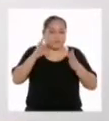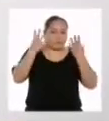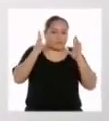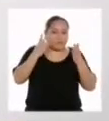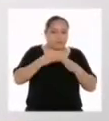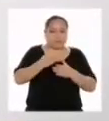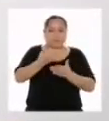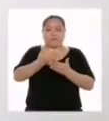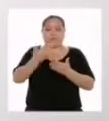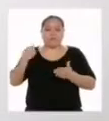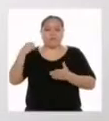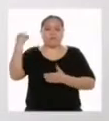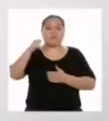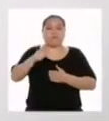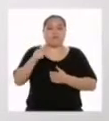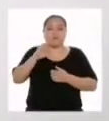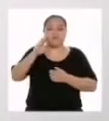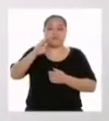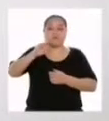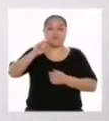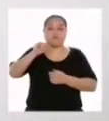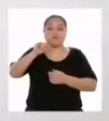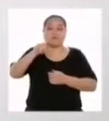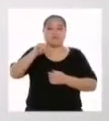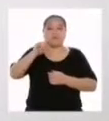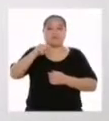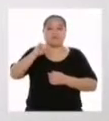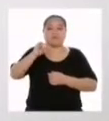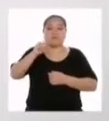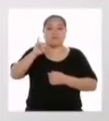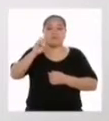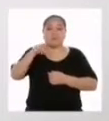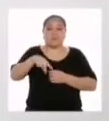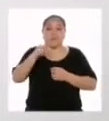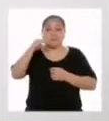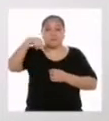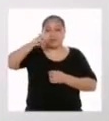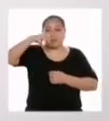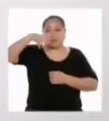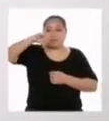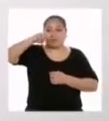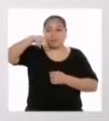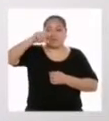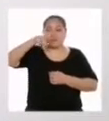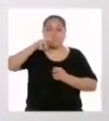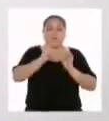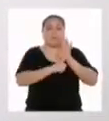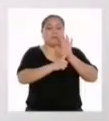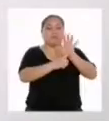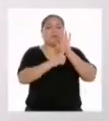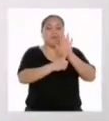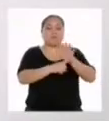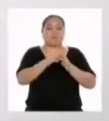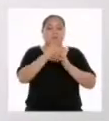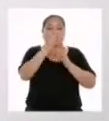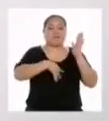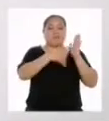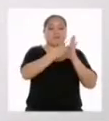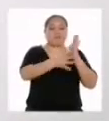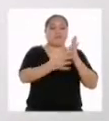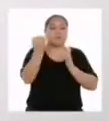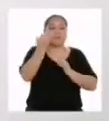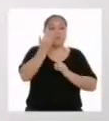anterior. Esta es cualitativa nominal, por lo que se puede representar con un gráfico de barras o un